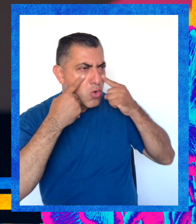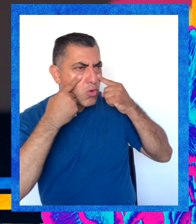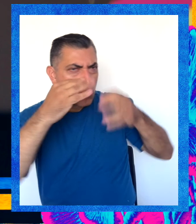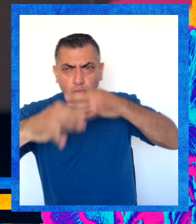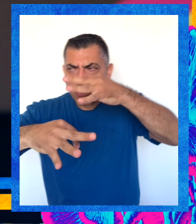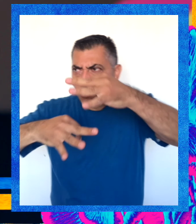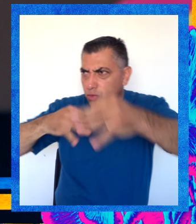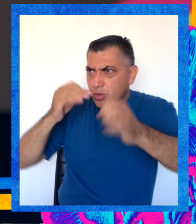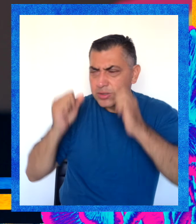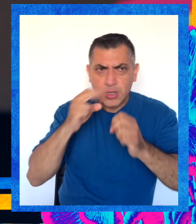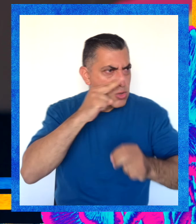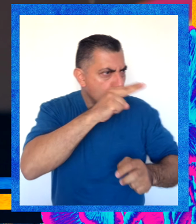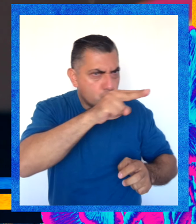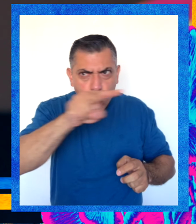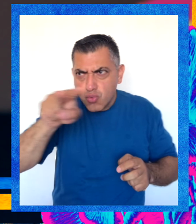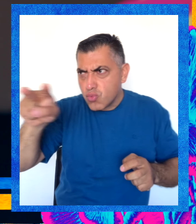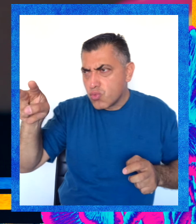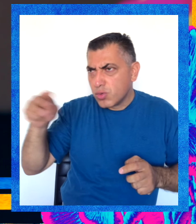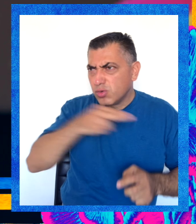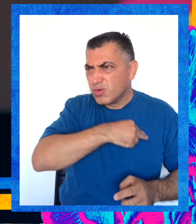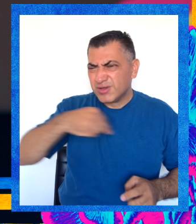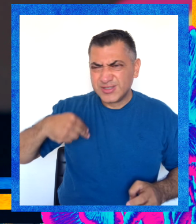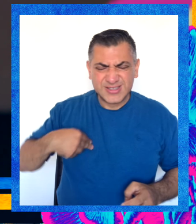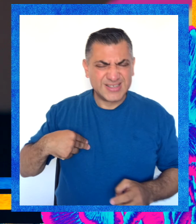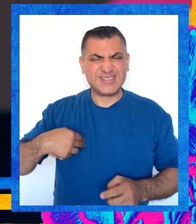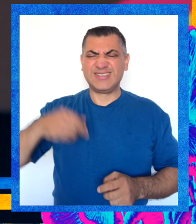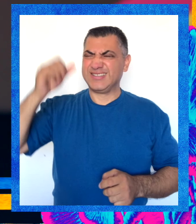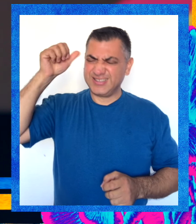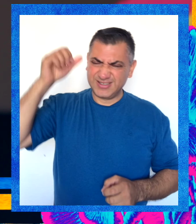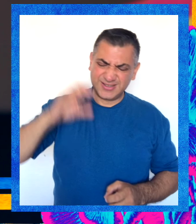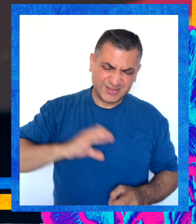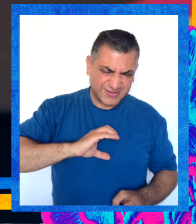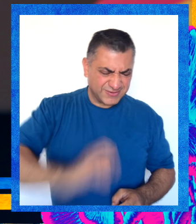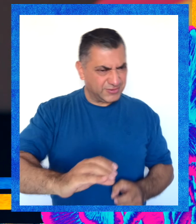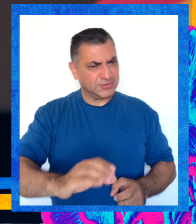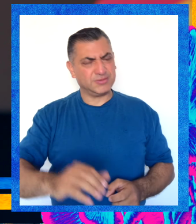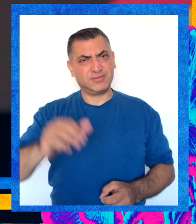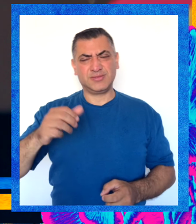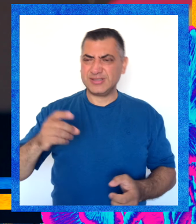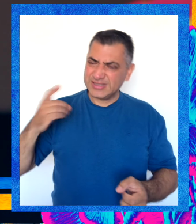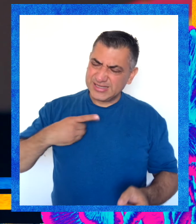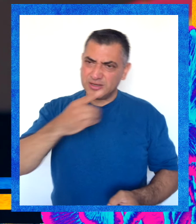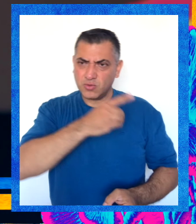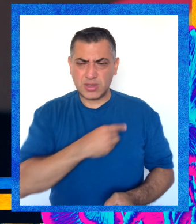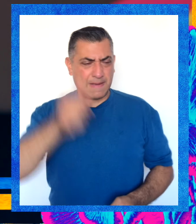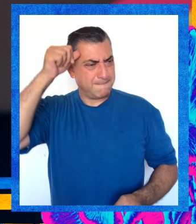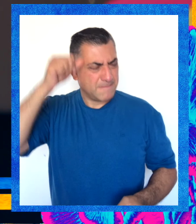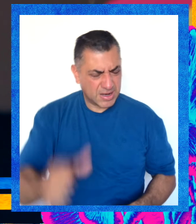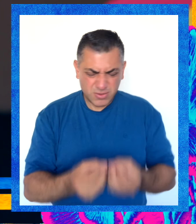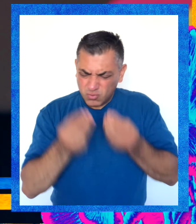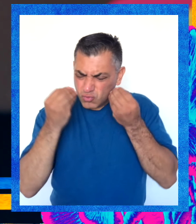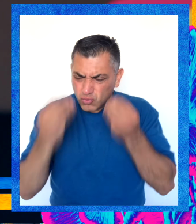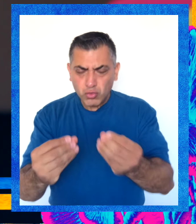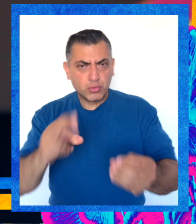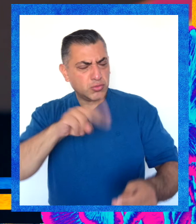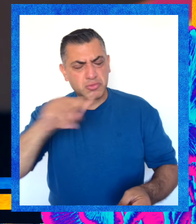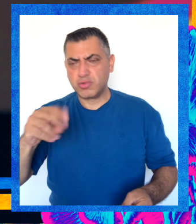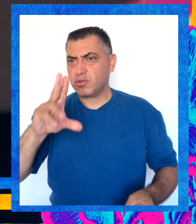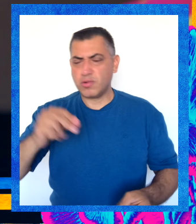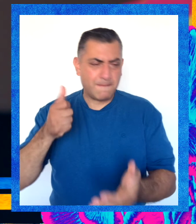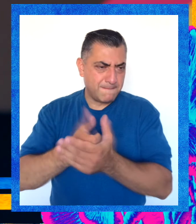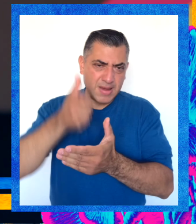todos los que estamos aquí me están viendo somos completamente culpables y deudores el pecado es tan grave que ninguno de nosotros